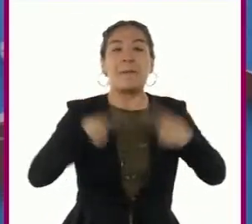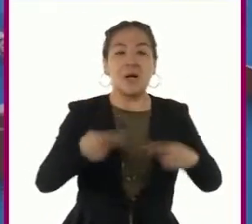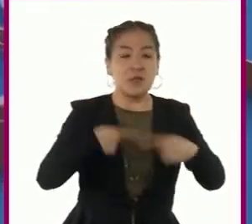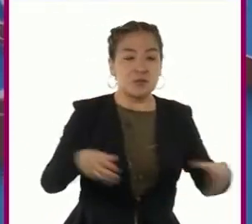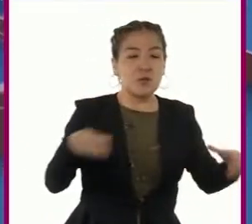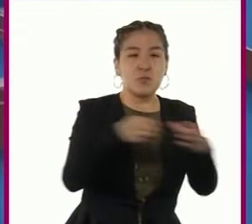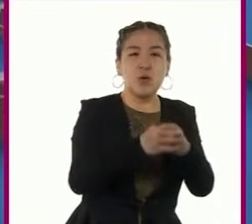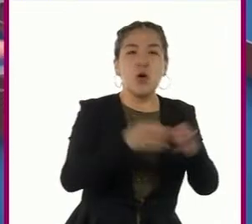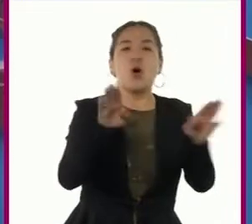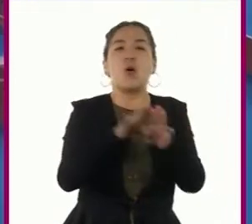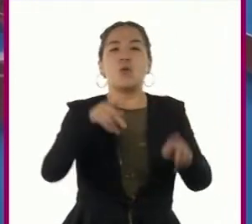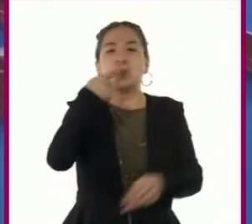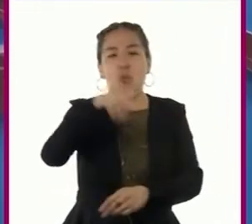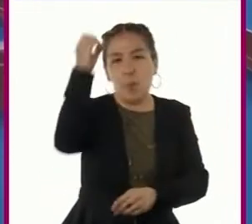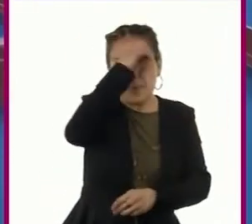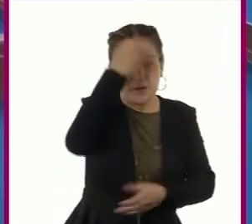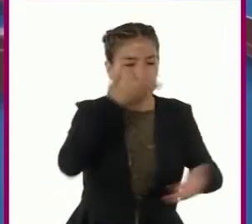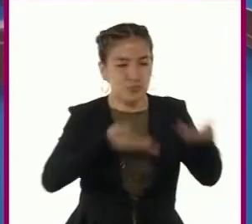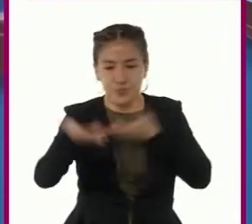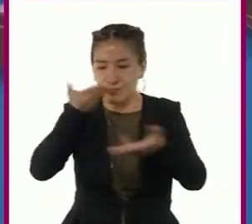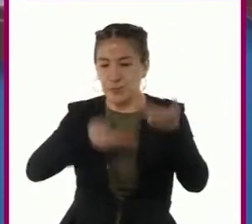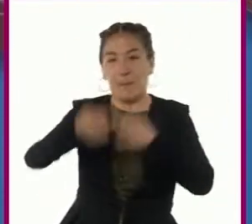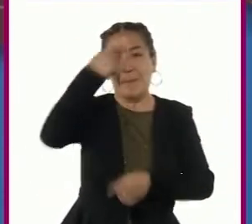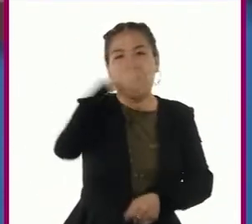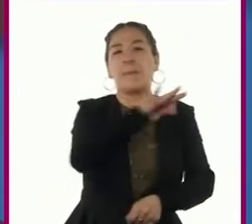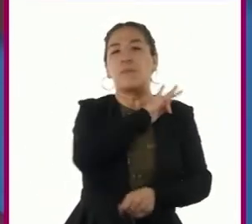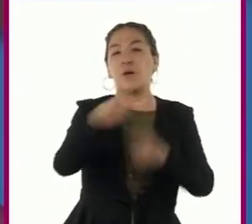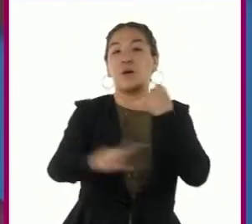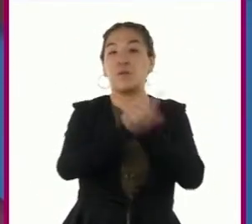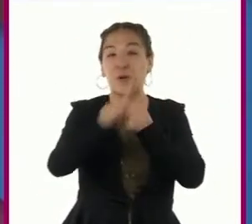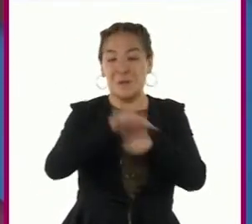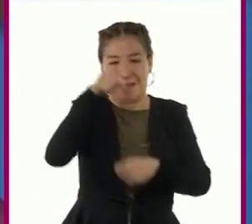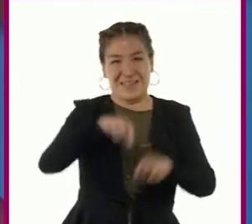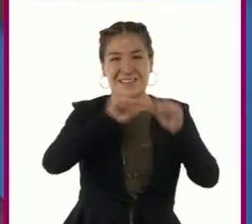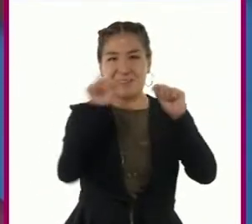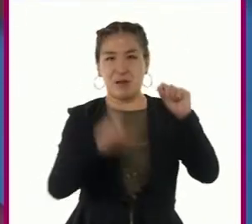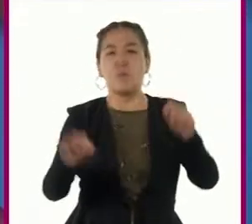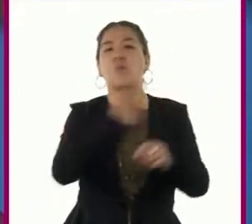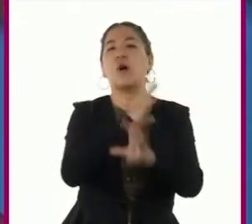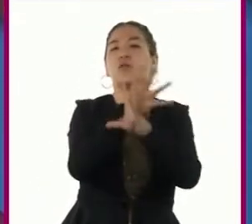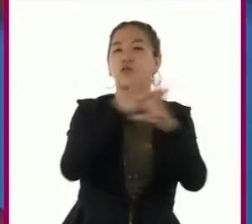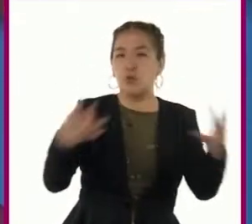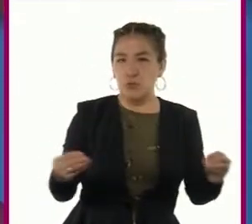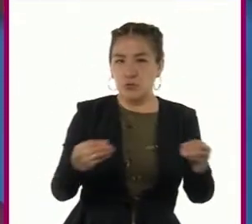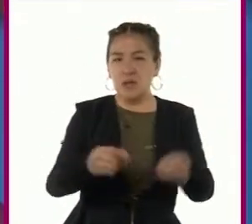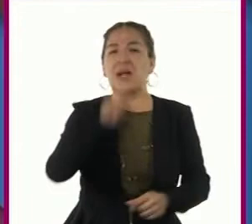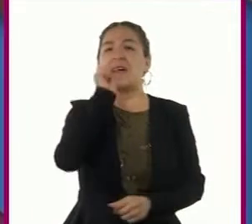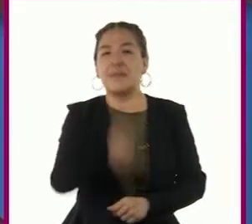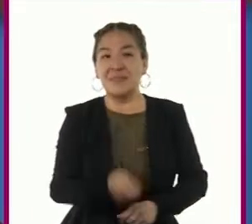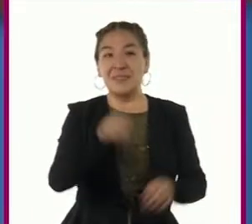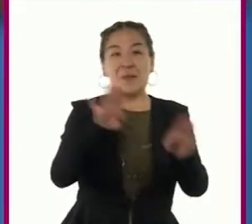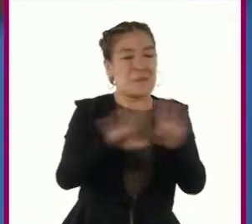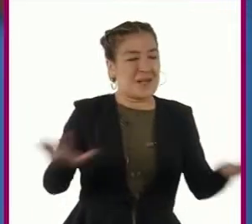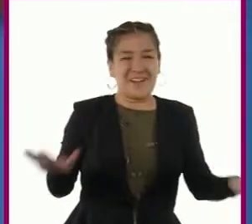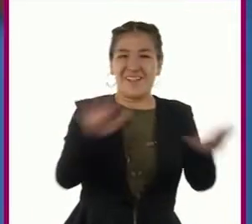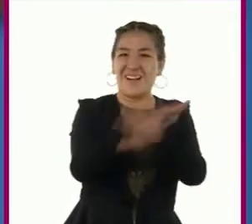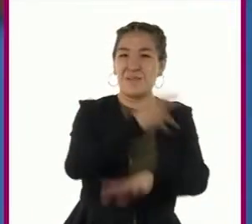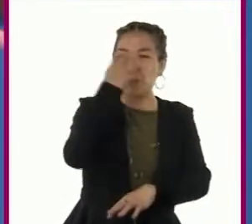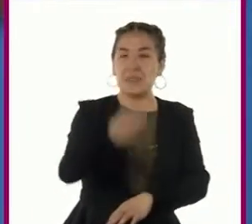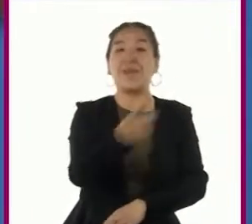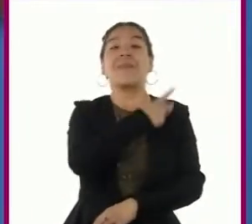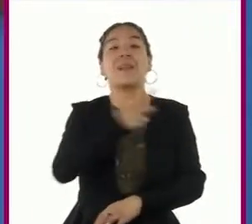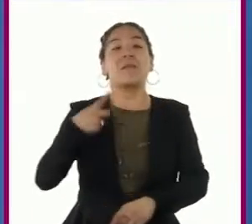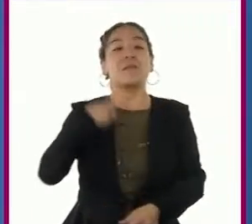comparte su visión para solucionar los problemas del país, para transformar lo que considera se debe